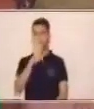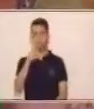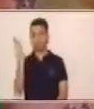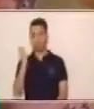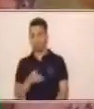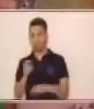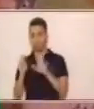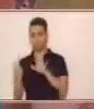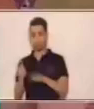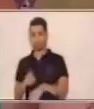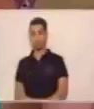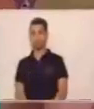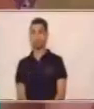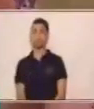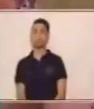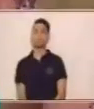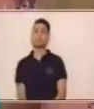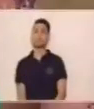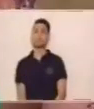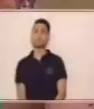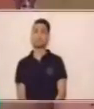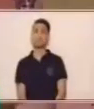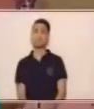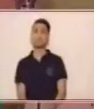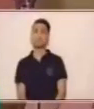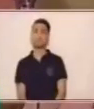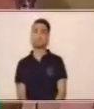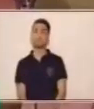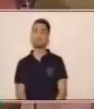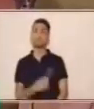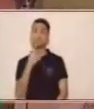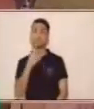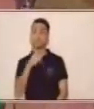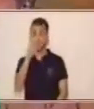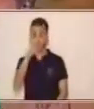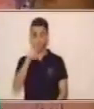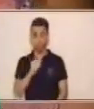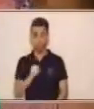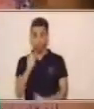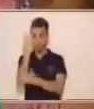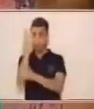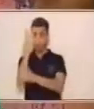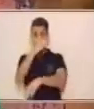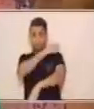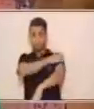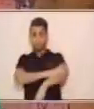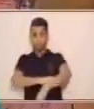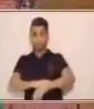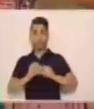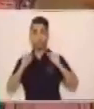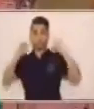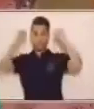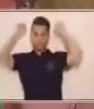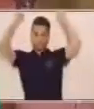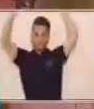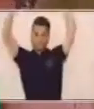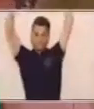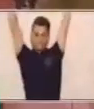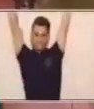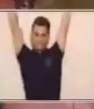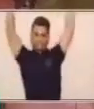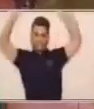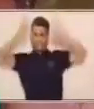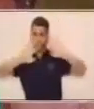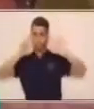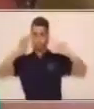Leamos qué dice. Estira tus brazos hacia arriba y di, hoy será un